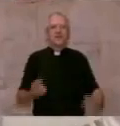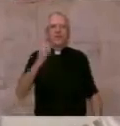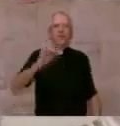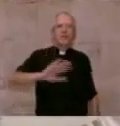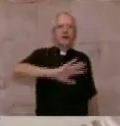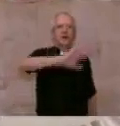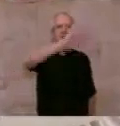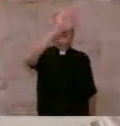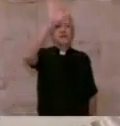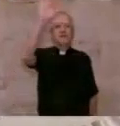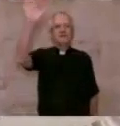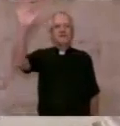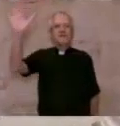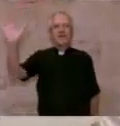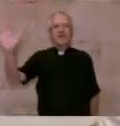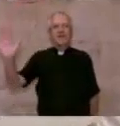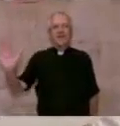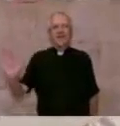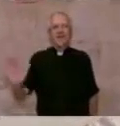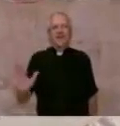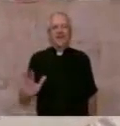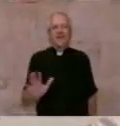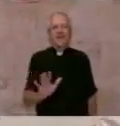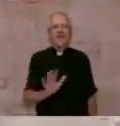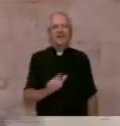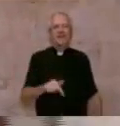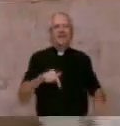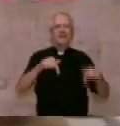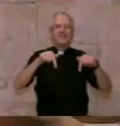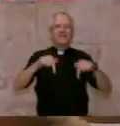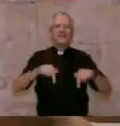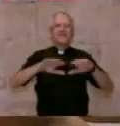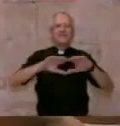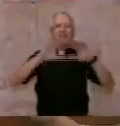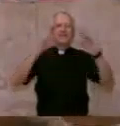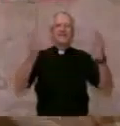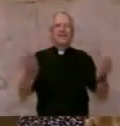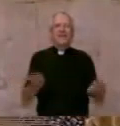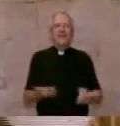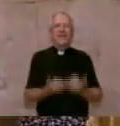Gloria a Déu a dalt del cel.